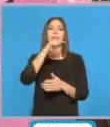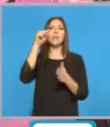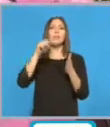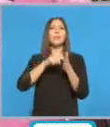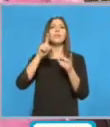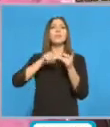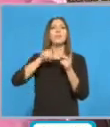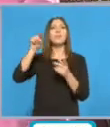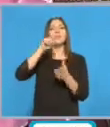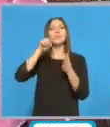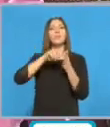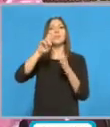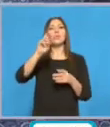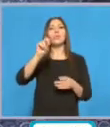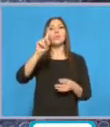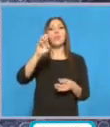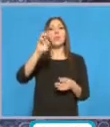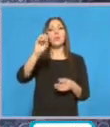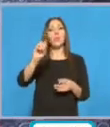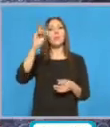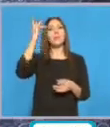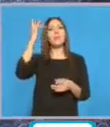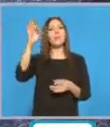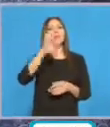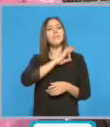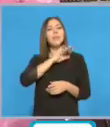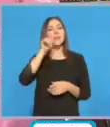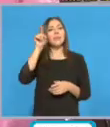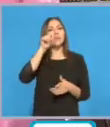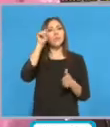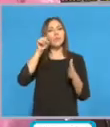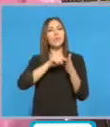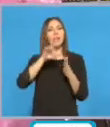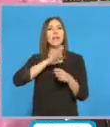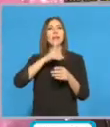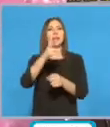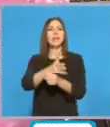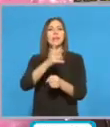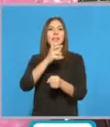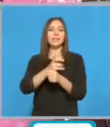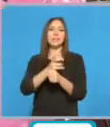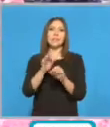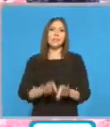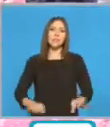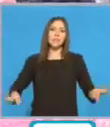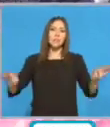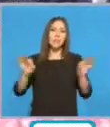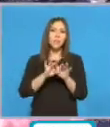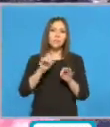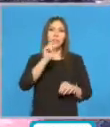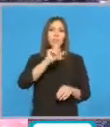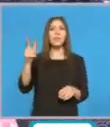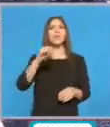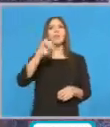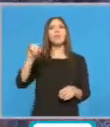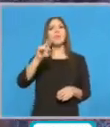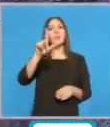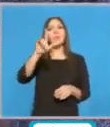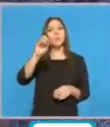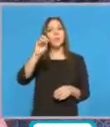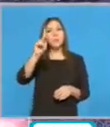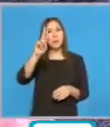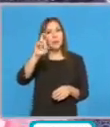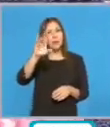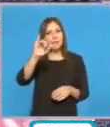Santa Fe, hay Así invitados de lujo que también son emblemáticos dentro de la música Sí, de Julio banda. Preciado, Horacio Palencia, el